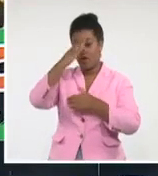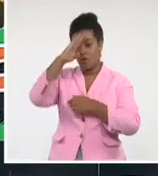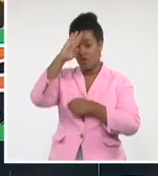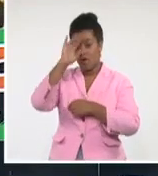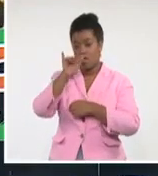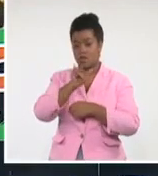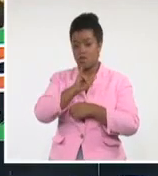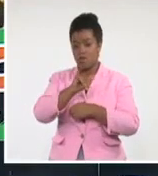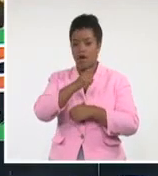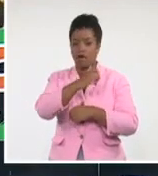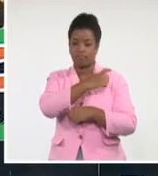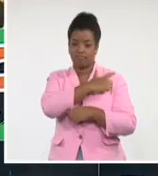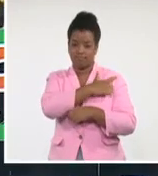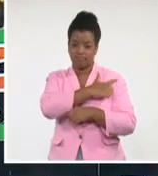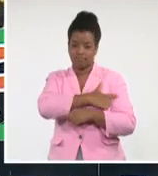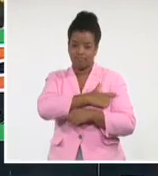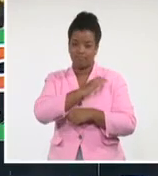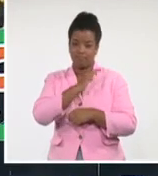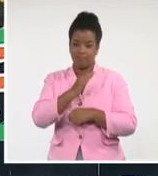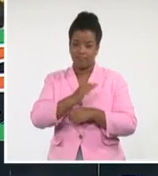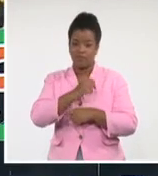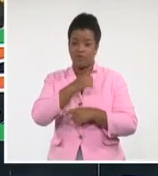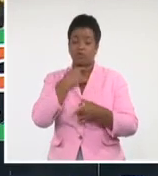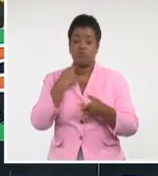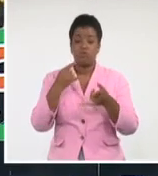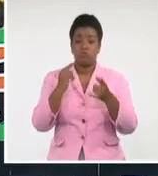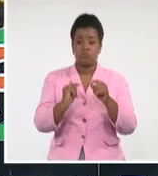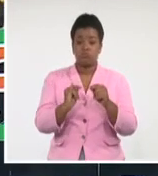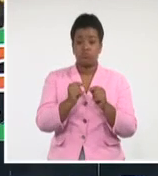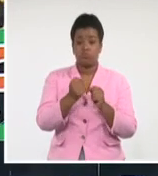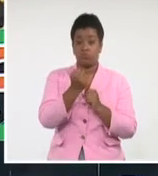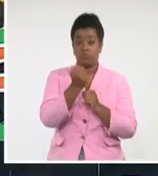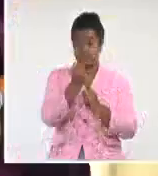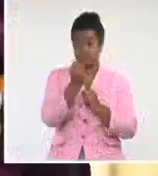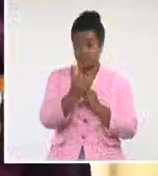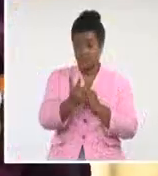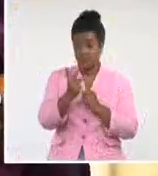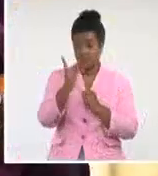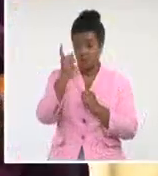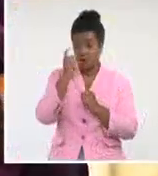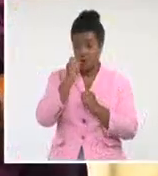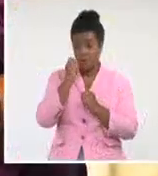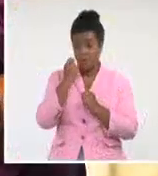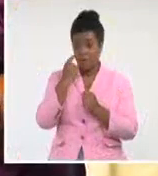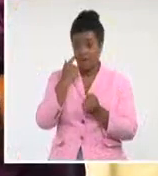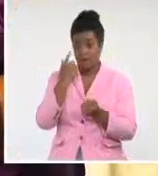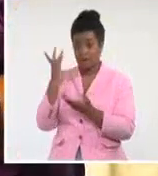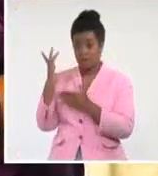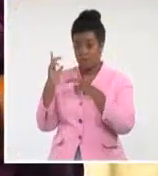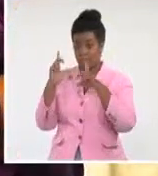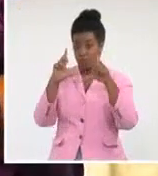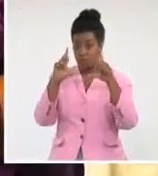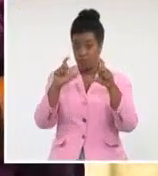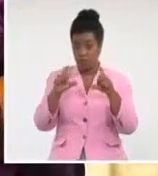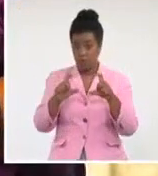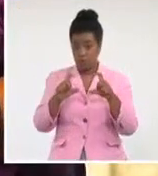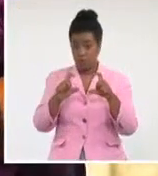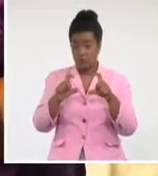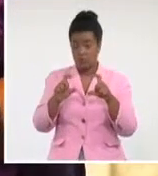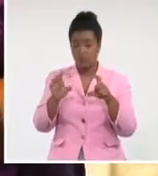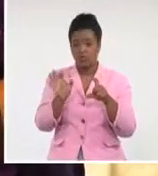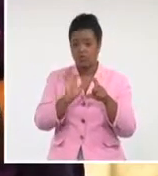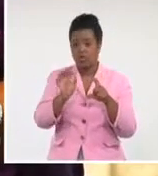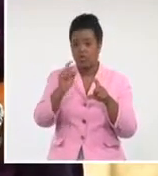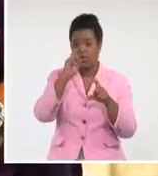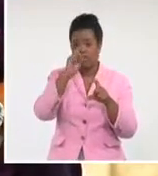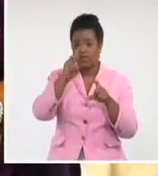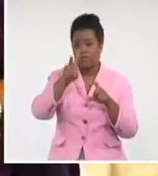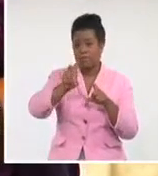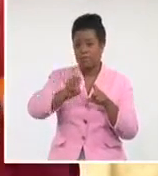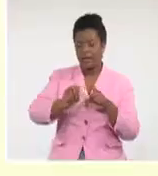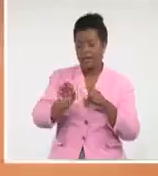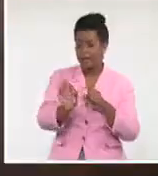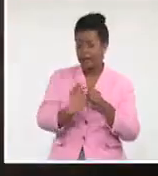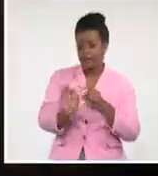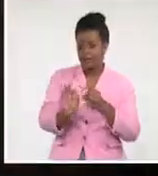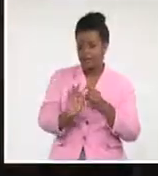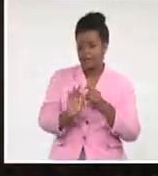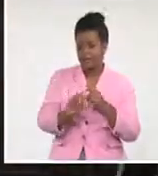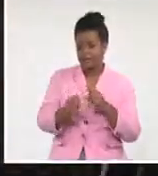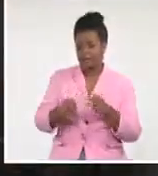la vida de Floro Vistel, Salvador Pascual y Josué País, que ni siquiera había cumplido los 20 años de